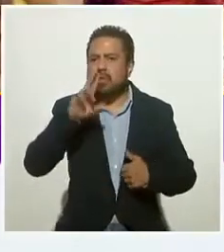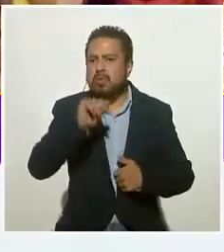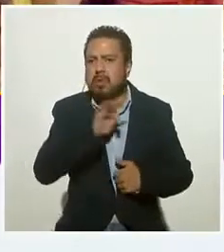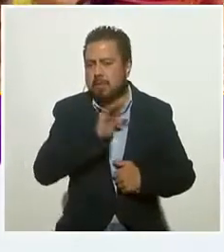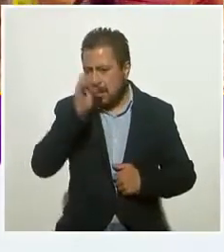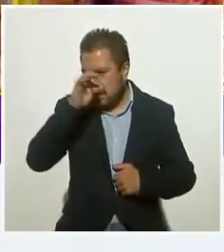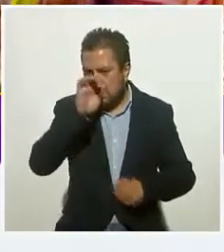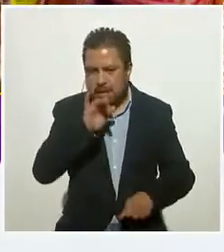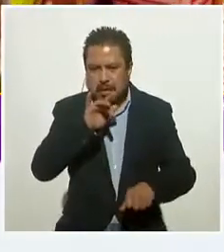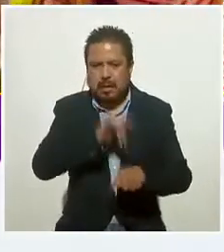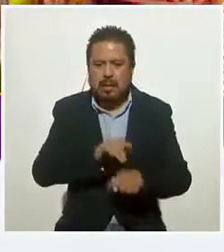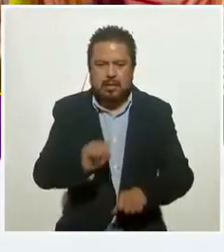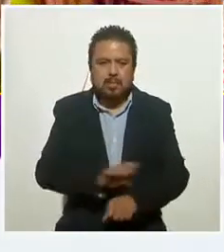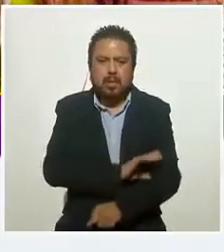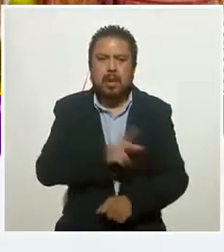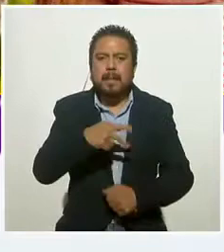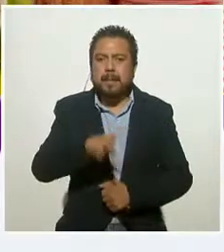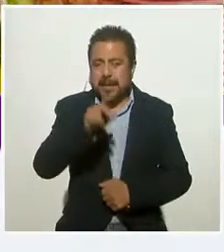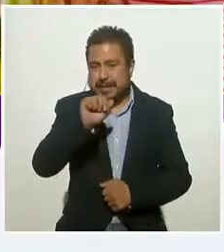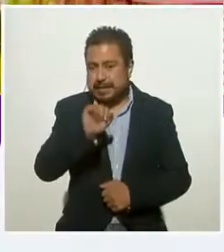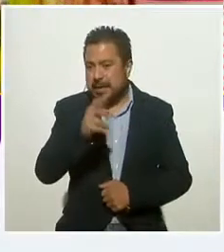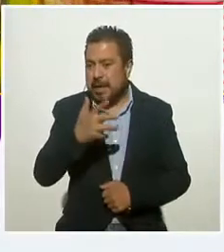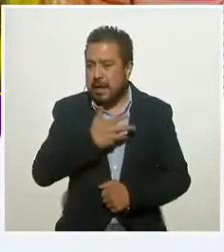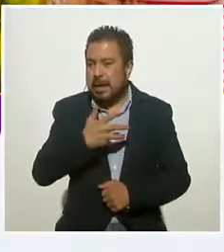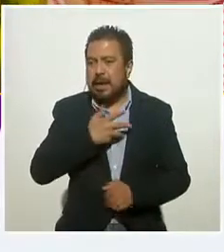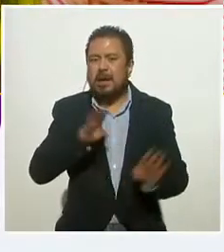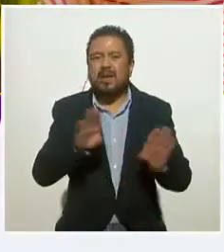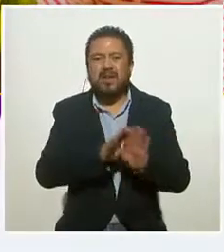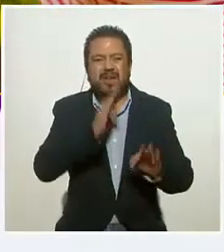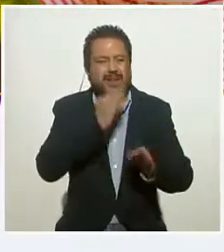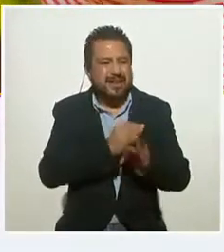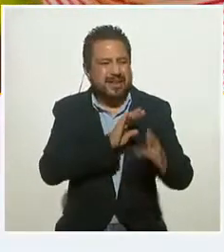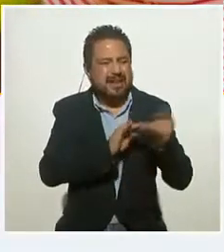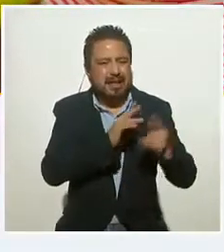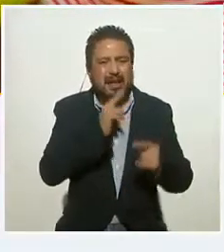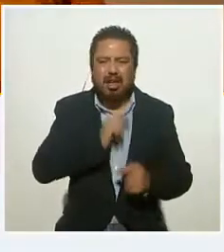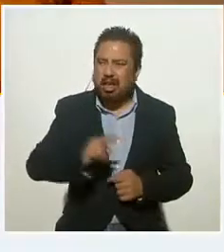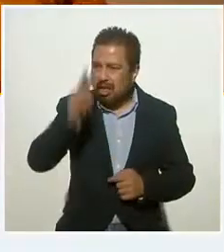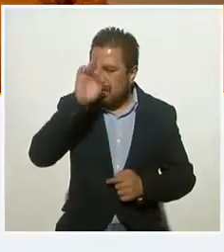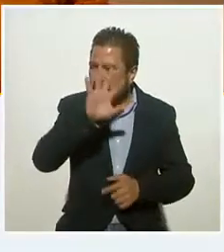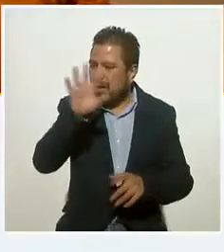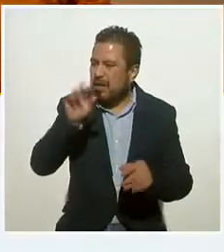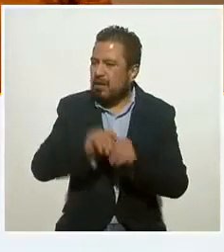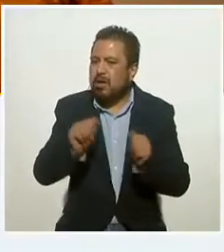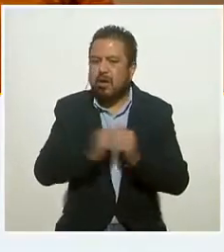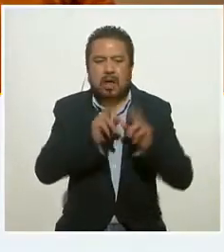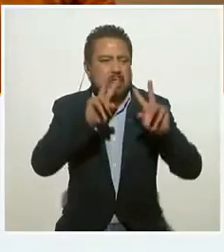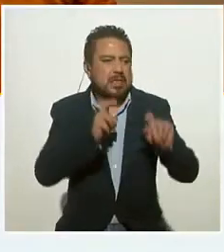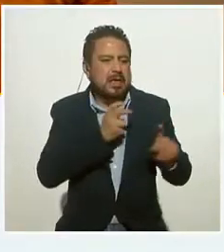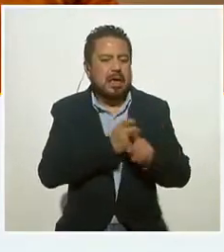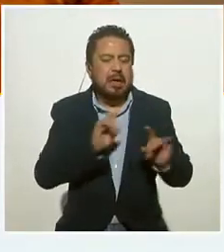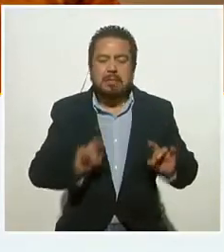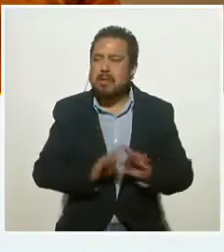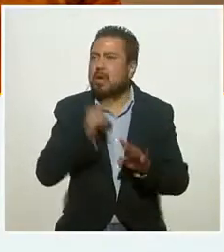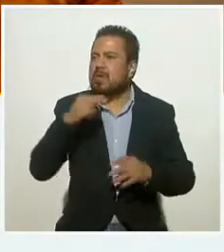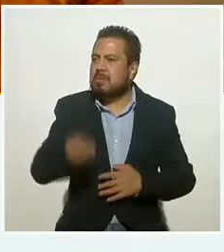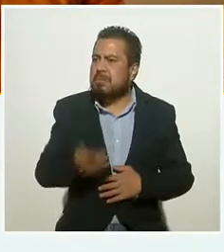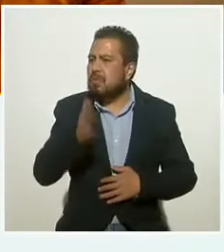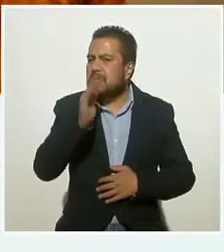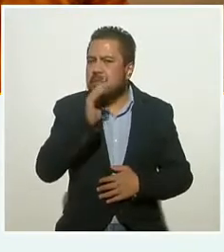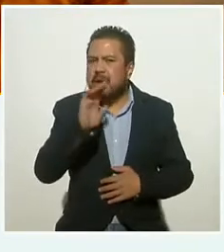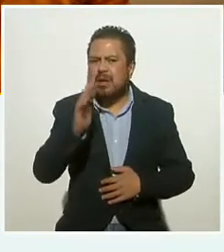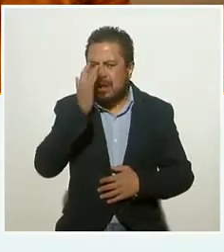experimente emociones, pero lo que sí hay es, como dices tú, mucha ignorancia en el tema, o sea, de repente no podemos nombrarlas porque no